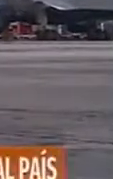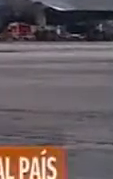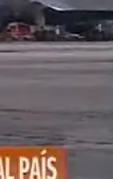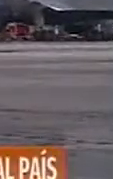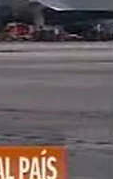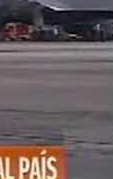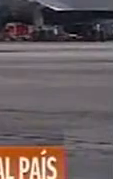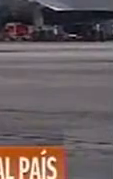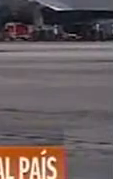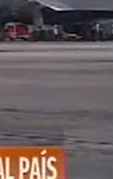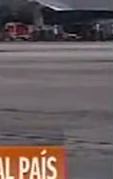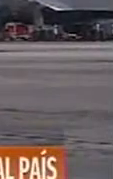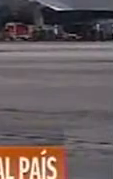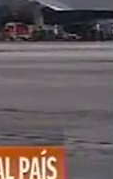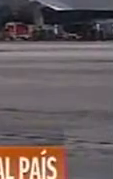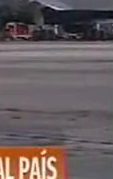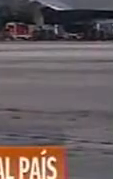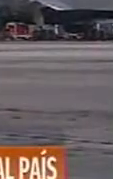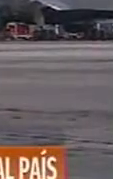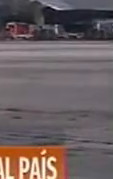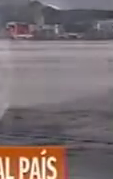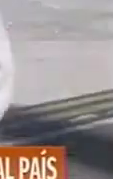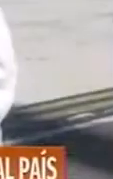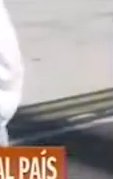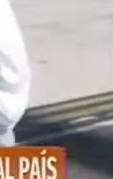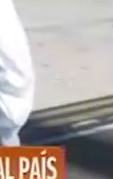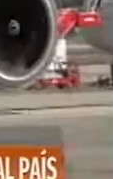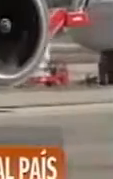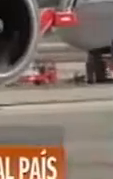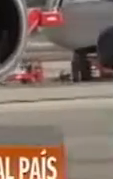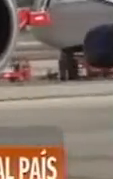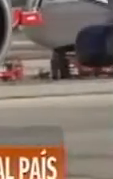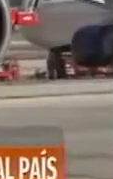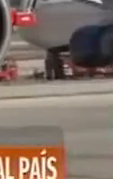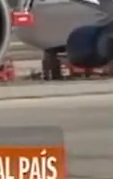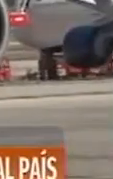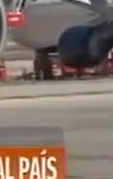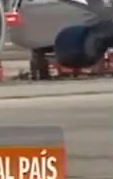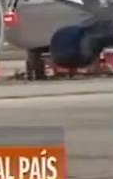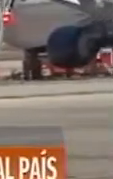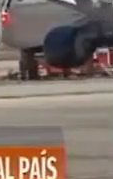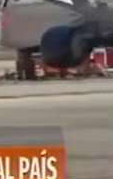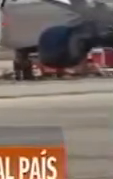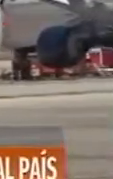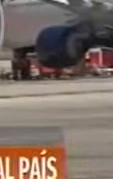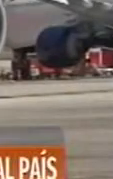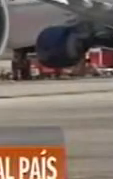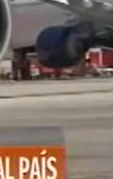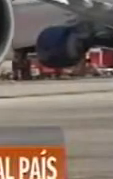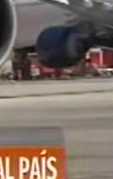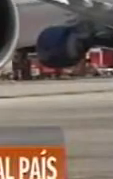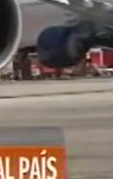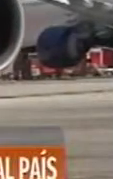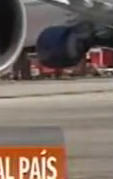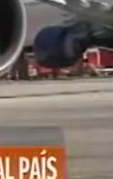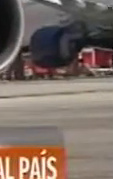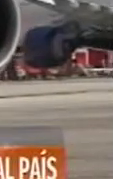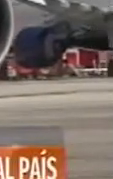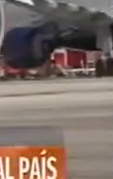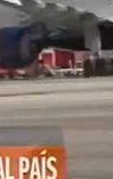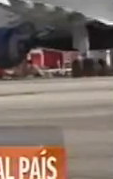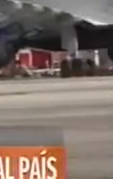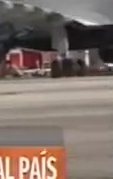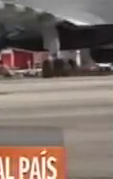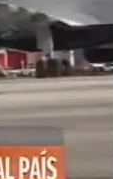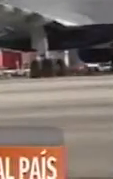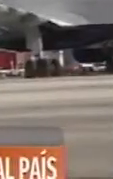Volvemos con la información, con la llegada de las primeras dosis de vacunas Sinovac. Son cerca de 2 millones para ya